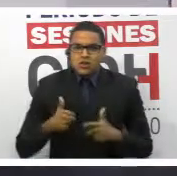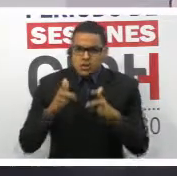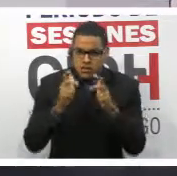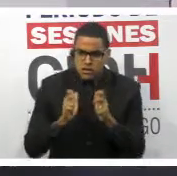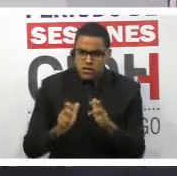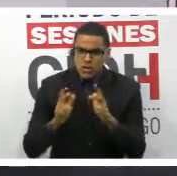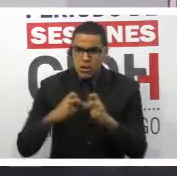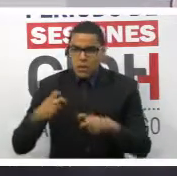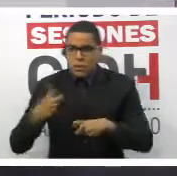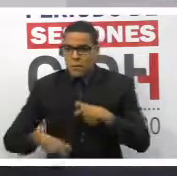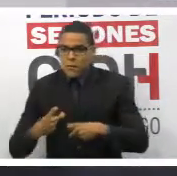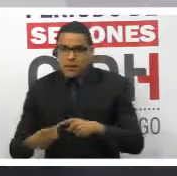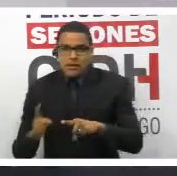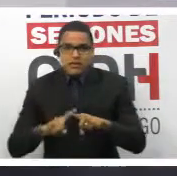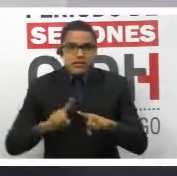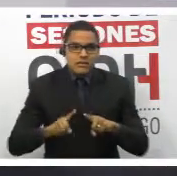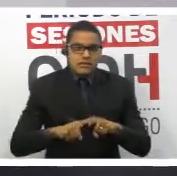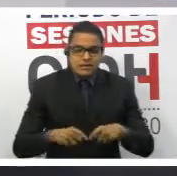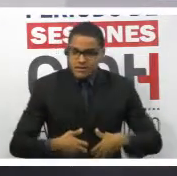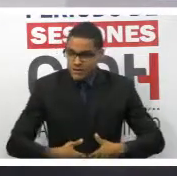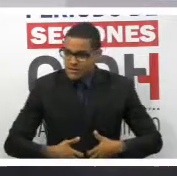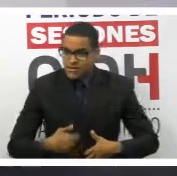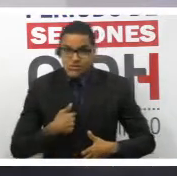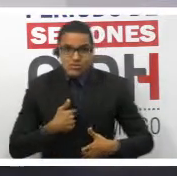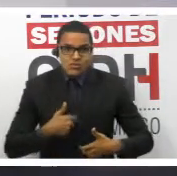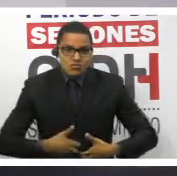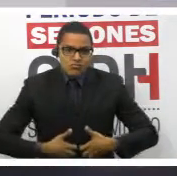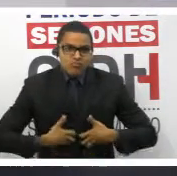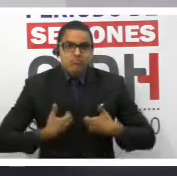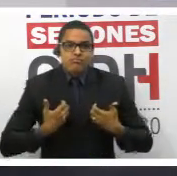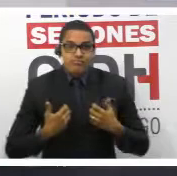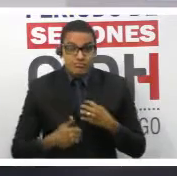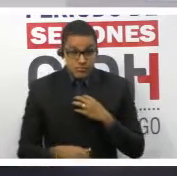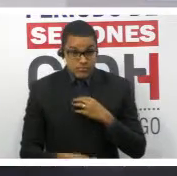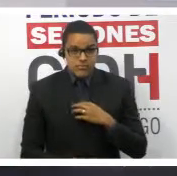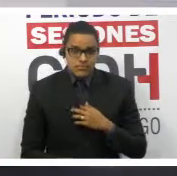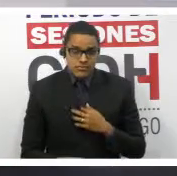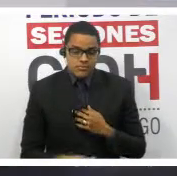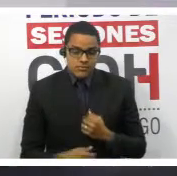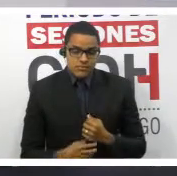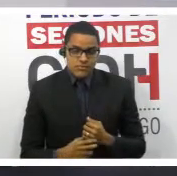impedimenta en the way